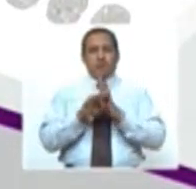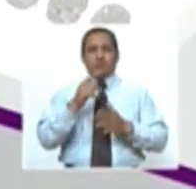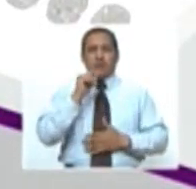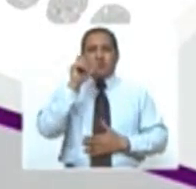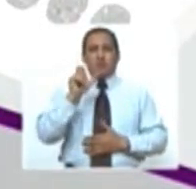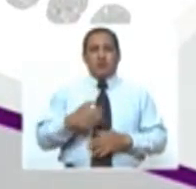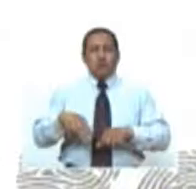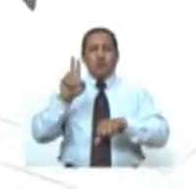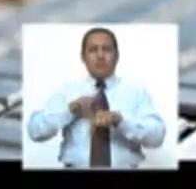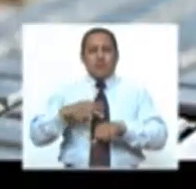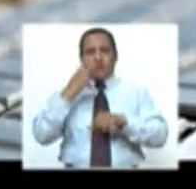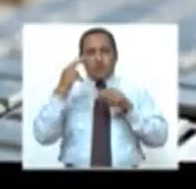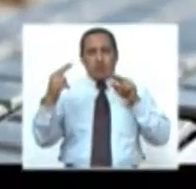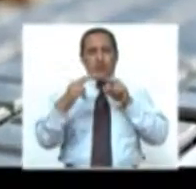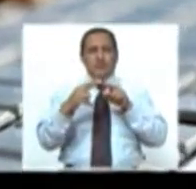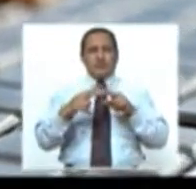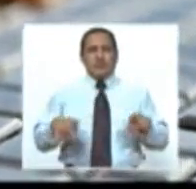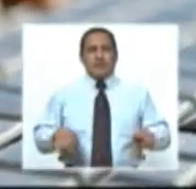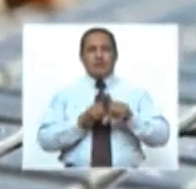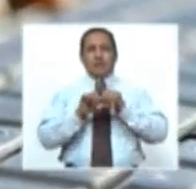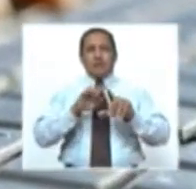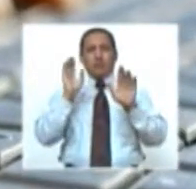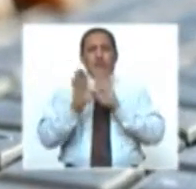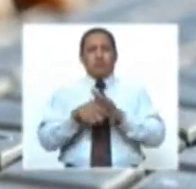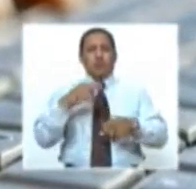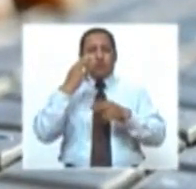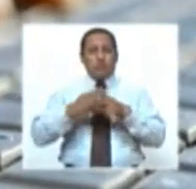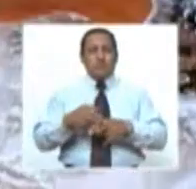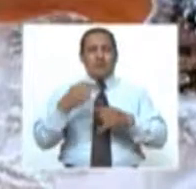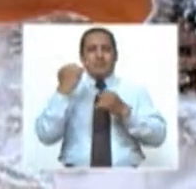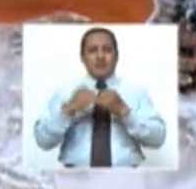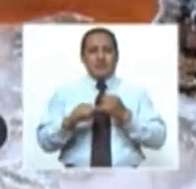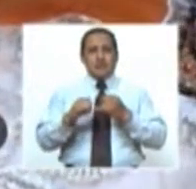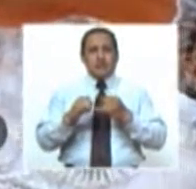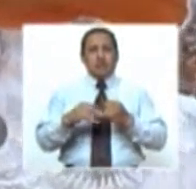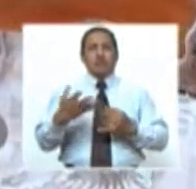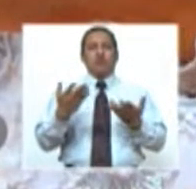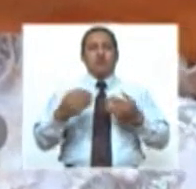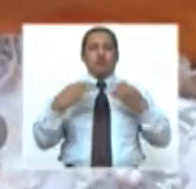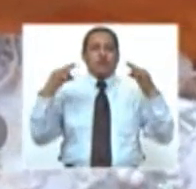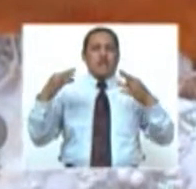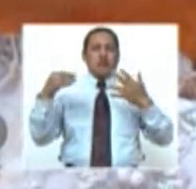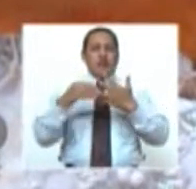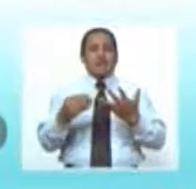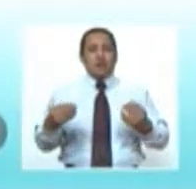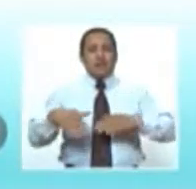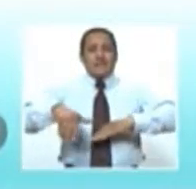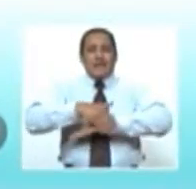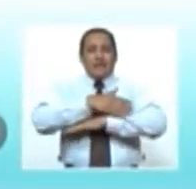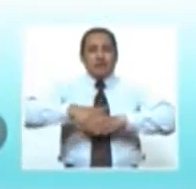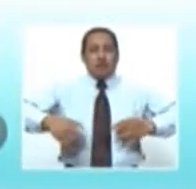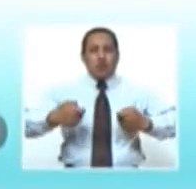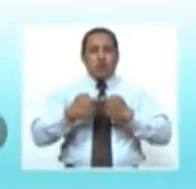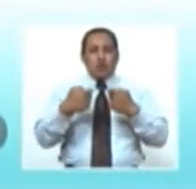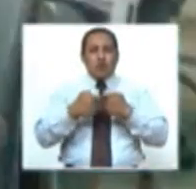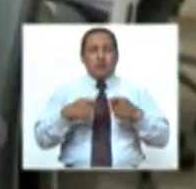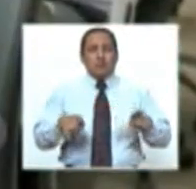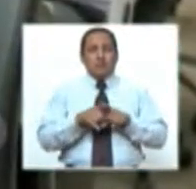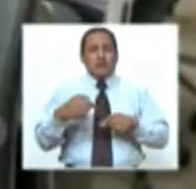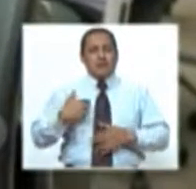una persona natural que puede identificarla, tales como nombres, apellidos, estado civil, dirección, correo